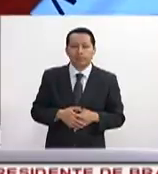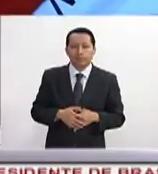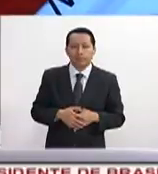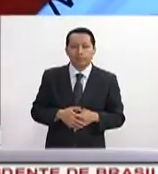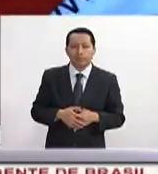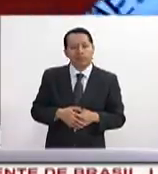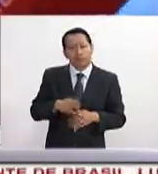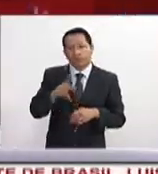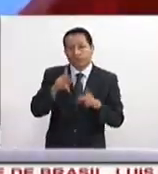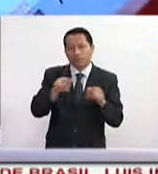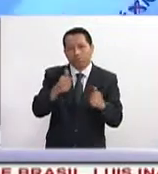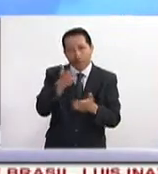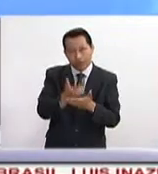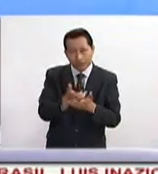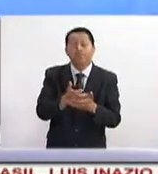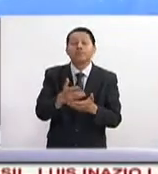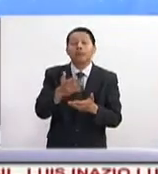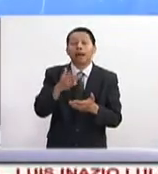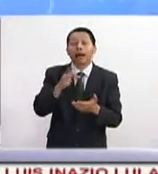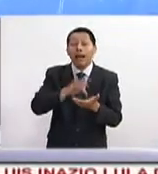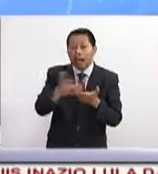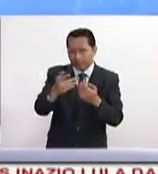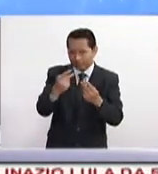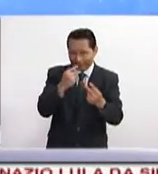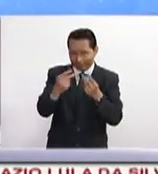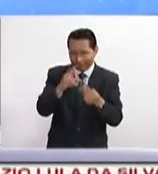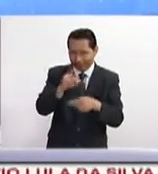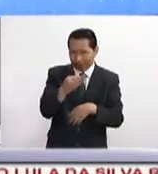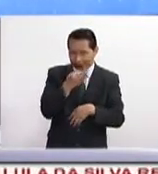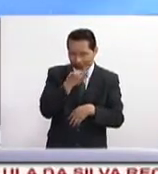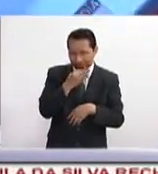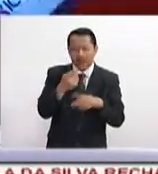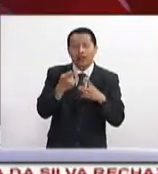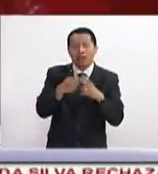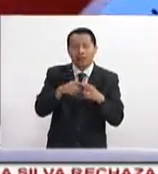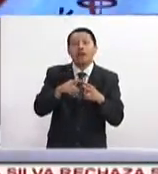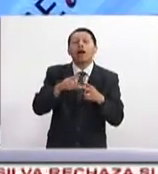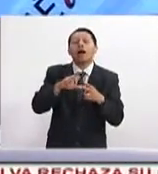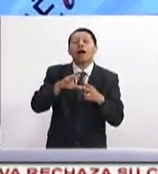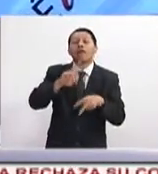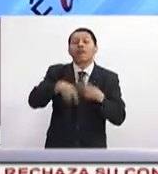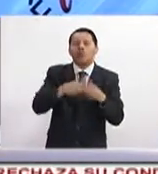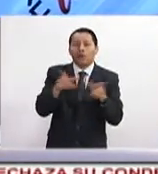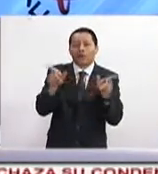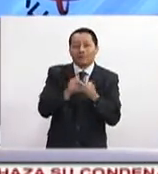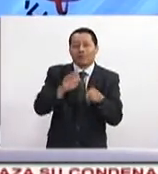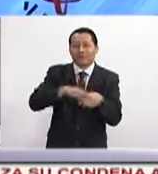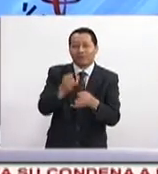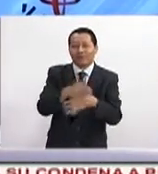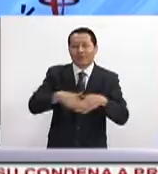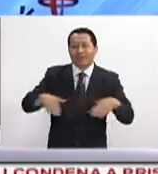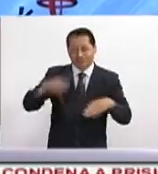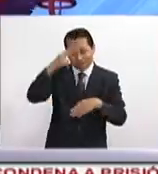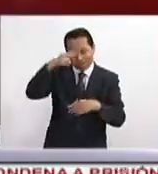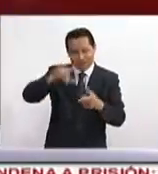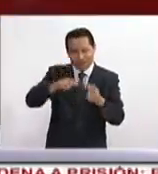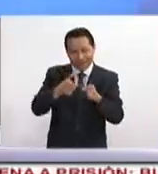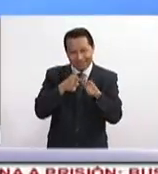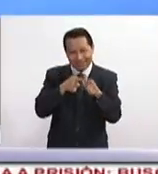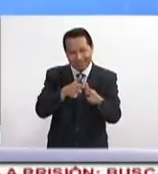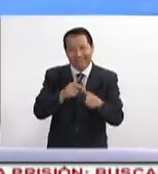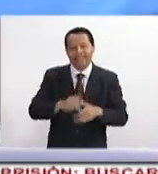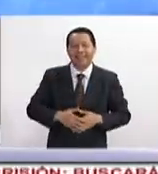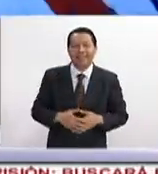Que en paz descanse. Va, gracias a quienes nos acompañaron en esta primera media hora. Nosotros vamos a nuestro resumen y regresamos con más información. Esto es México